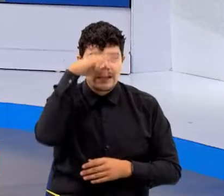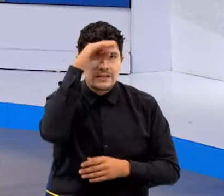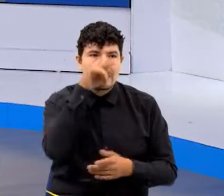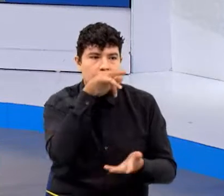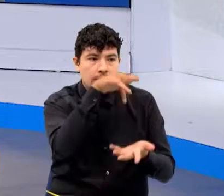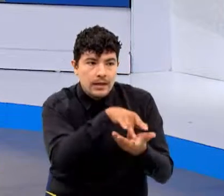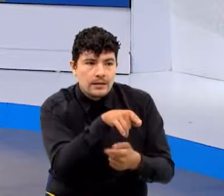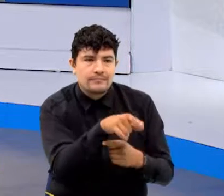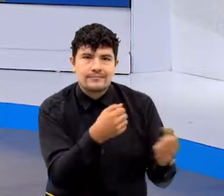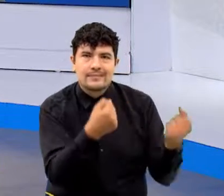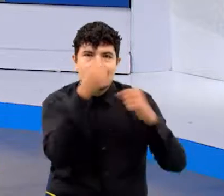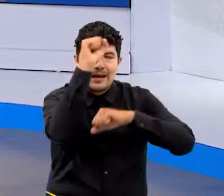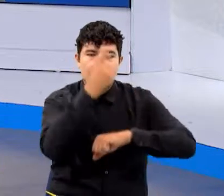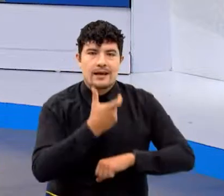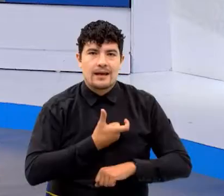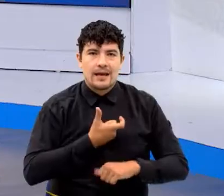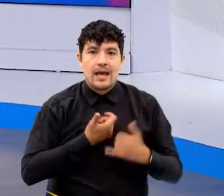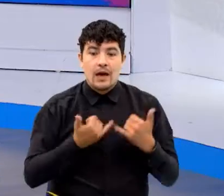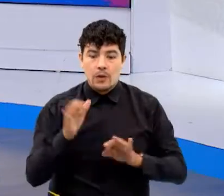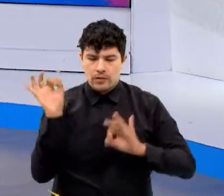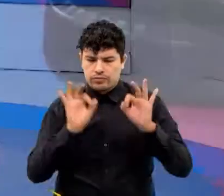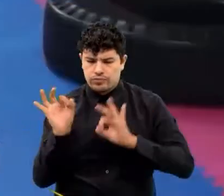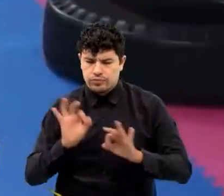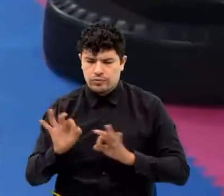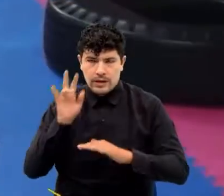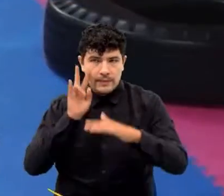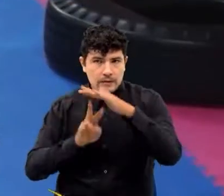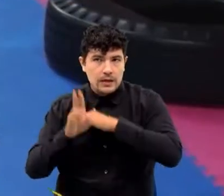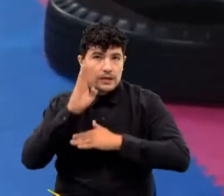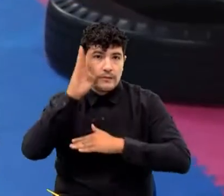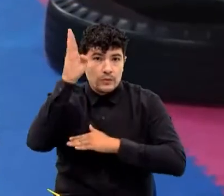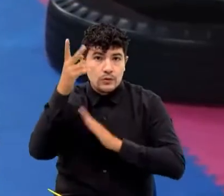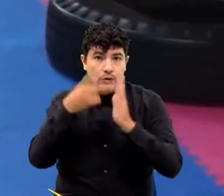clasificar a los Juegos Nacionales de 2023.